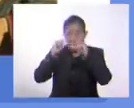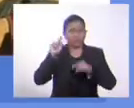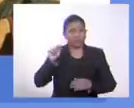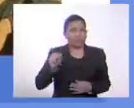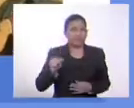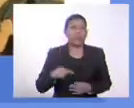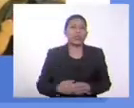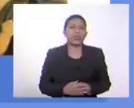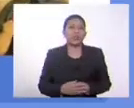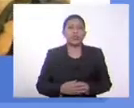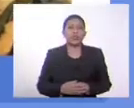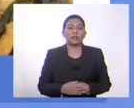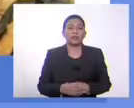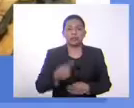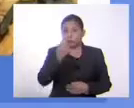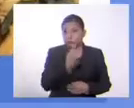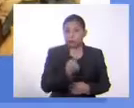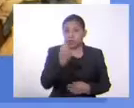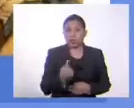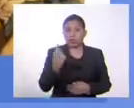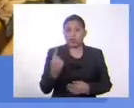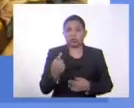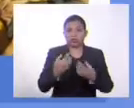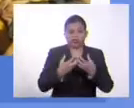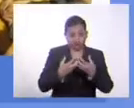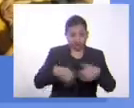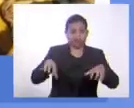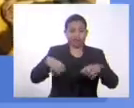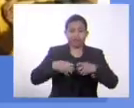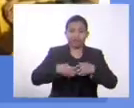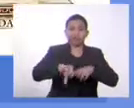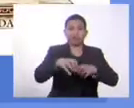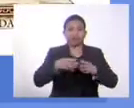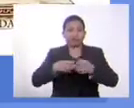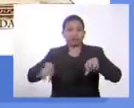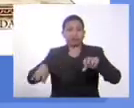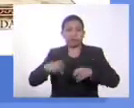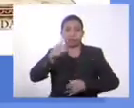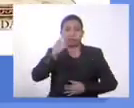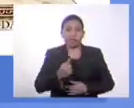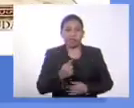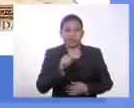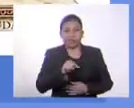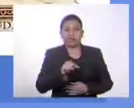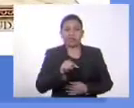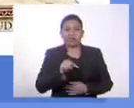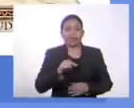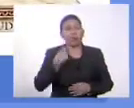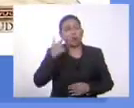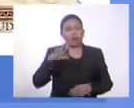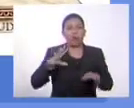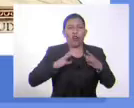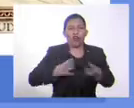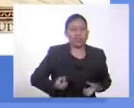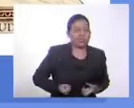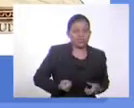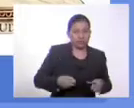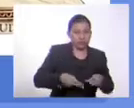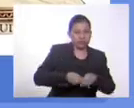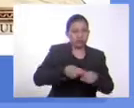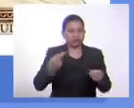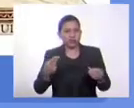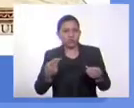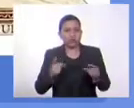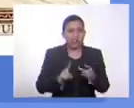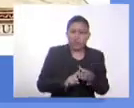Estado imperial, es decir, que estaban bastante lejos y no había manera de asegurarles sus derechos. Por eso los romanos